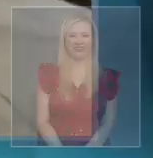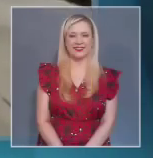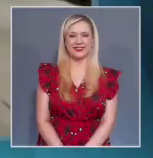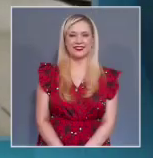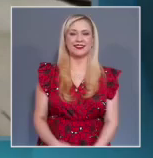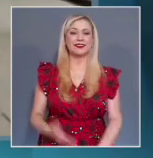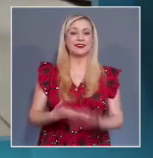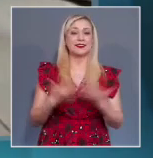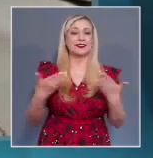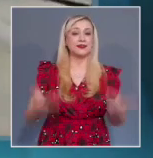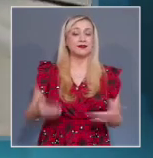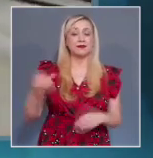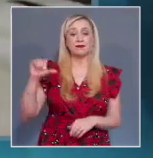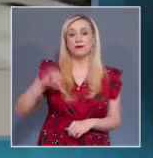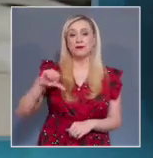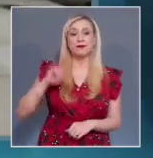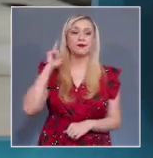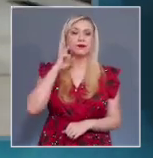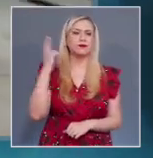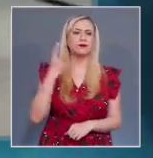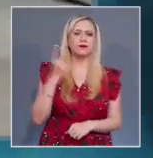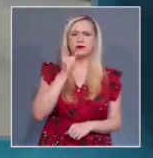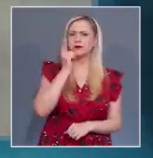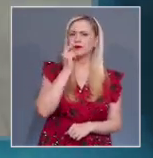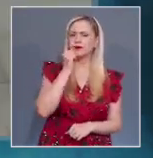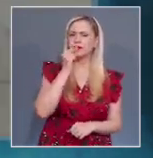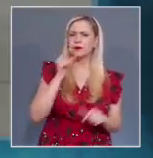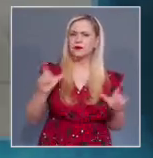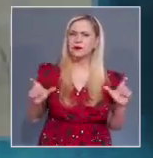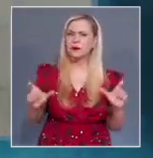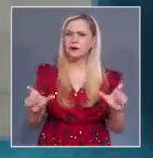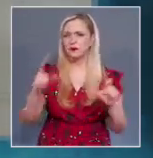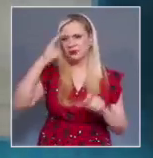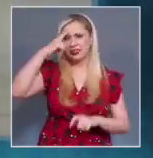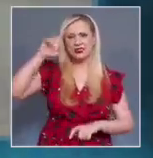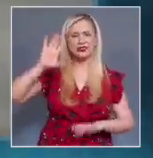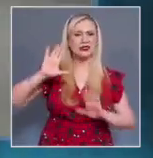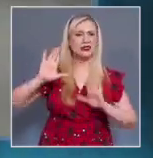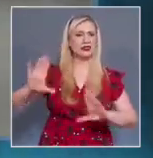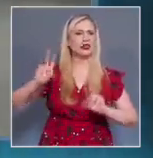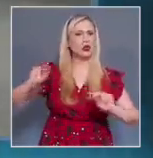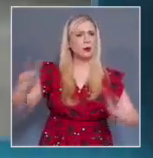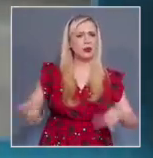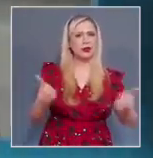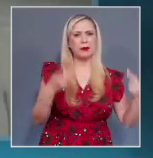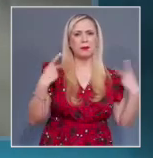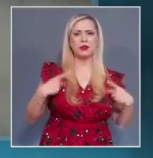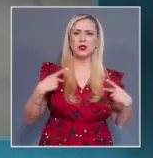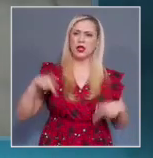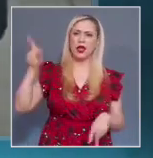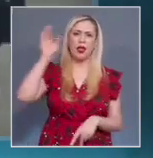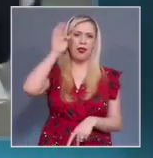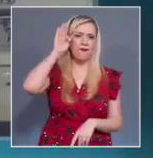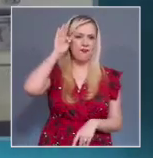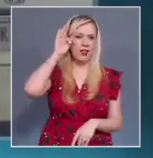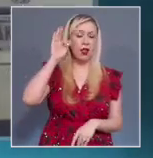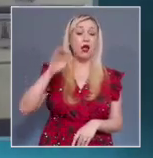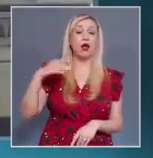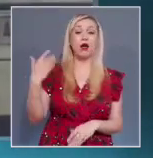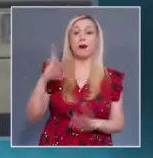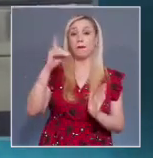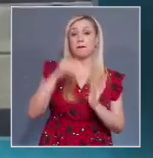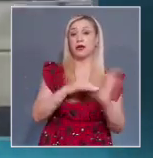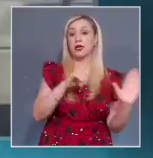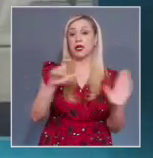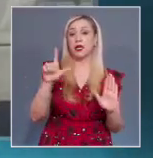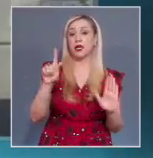La mayor operación policial contra la trata de personas en Filipinas dejó un total de 2.724 detenidos de 10 nacionalidades